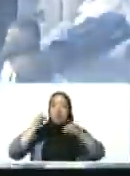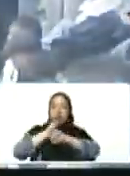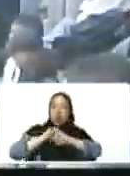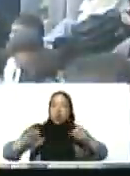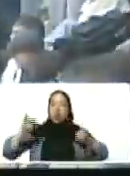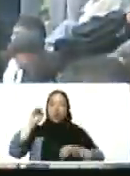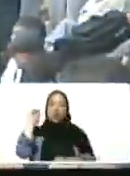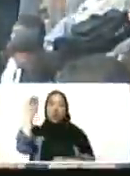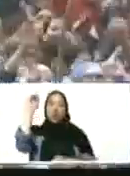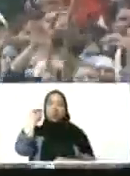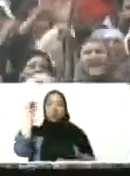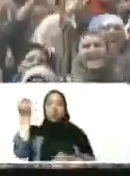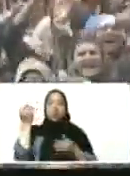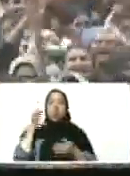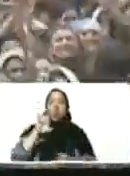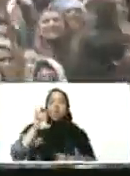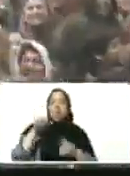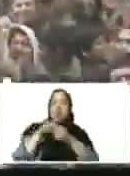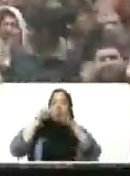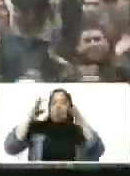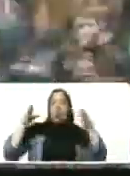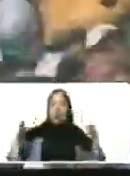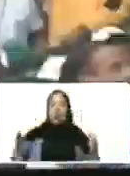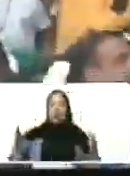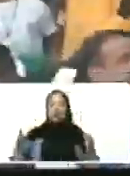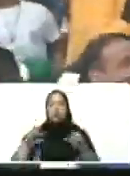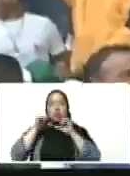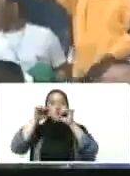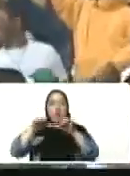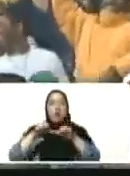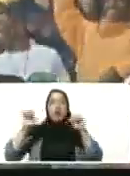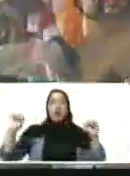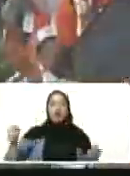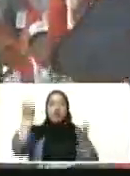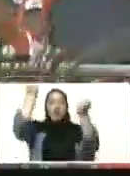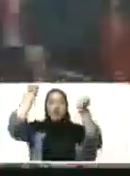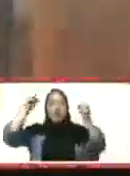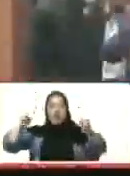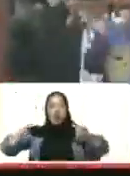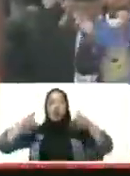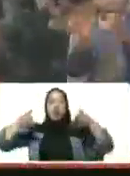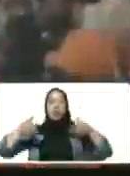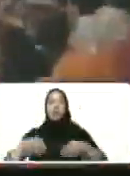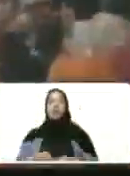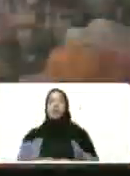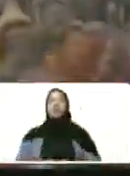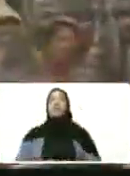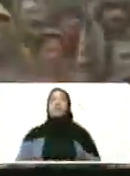futuro, de la patria grande. Seguiremos venciendo.